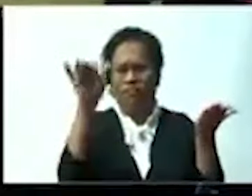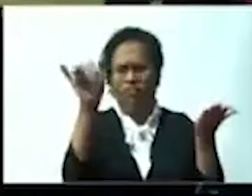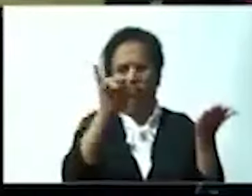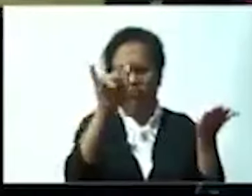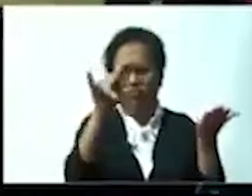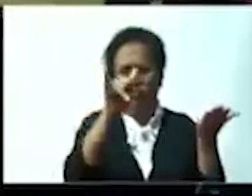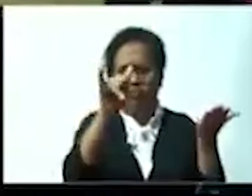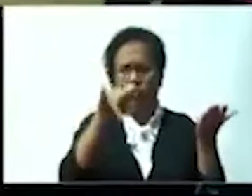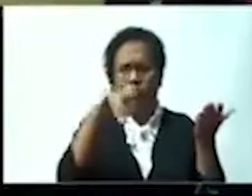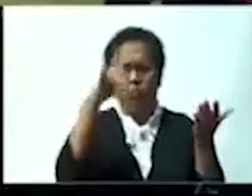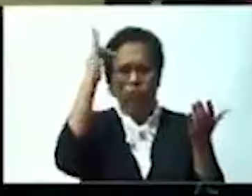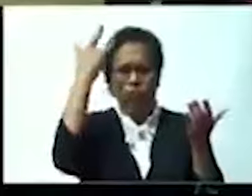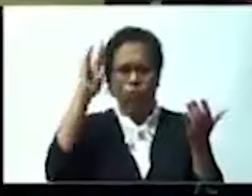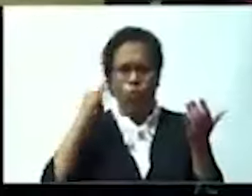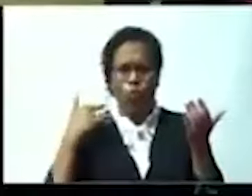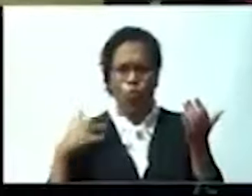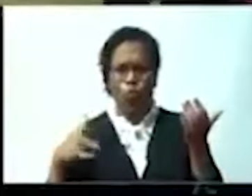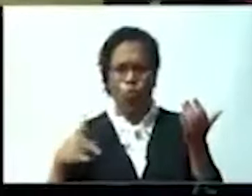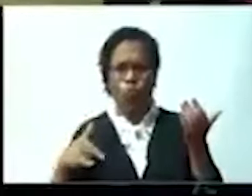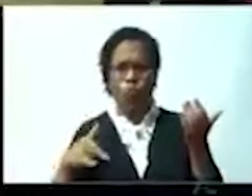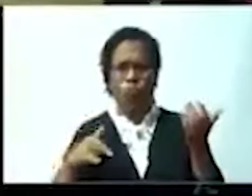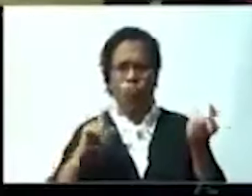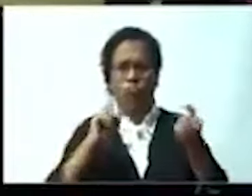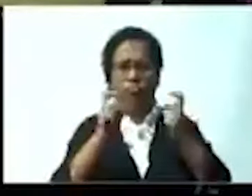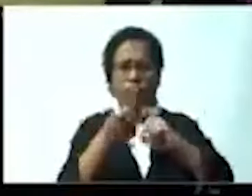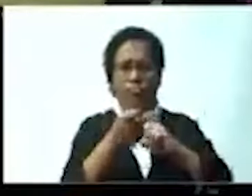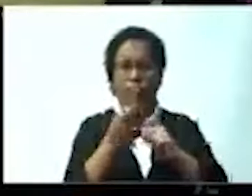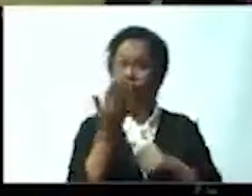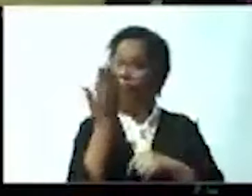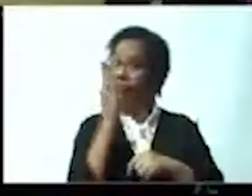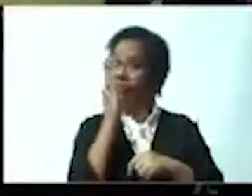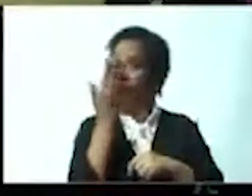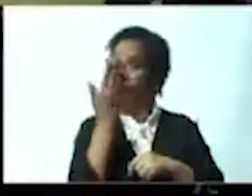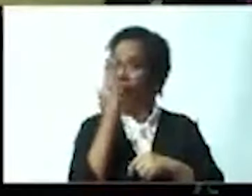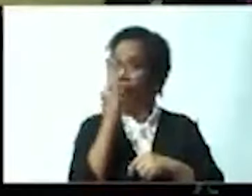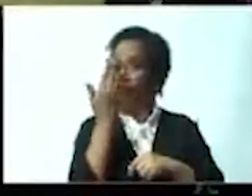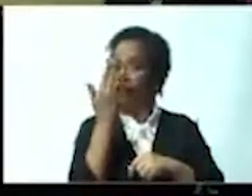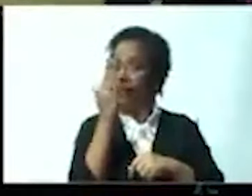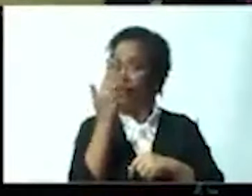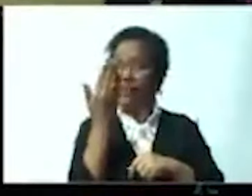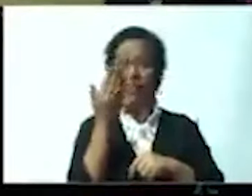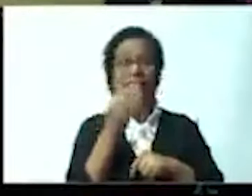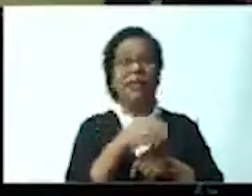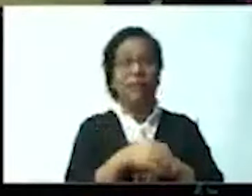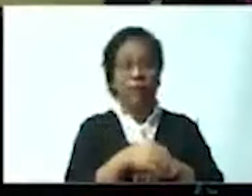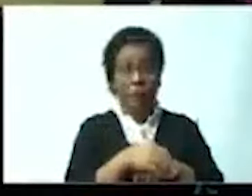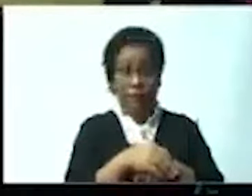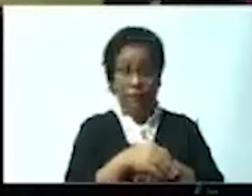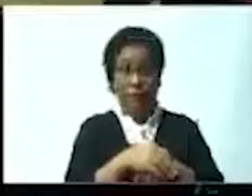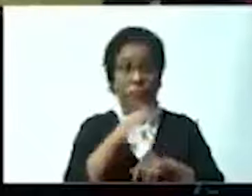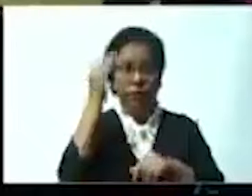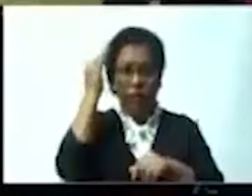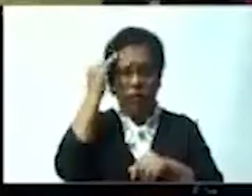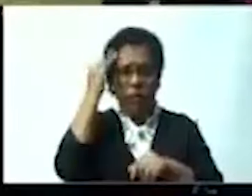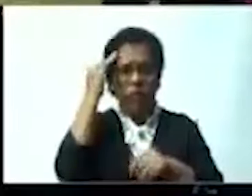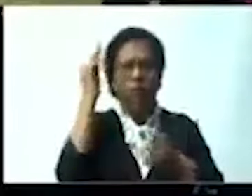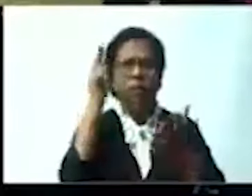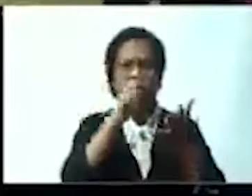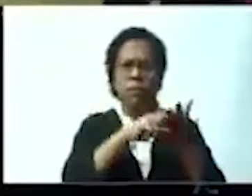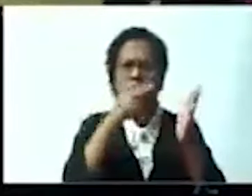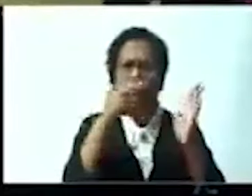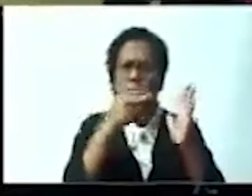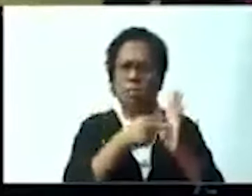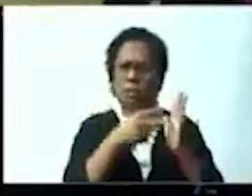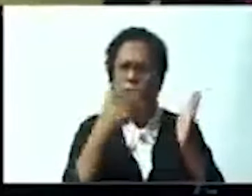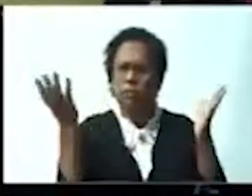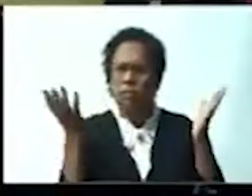significa ese canon? Ese canon significa las ganancias adelantadas por 9 periodos